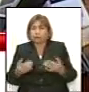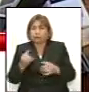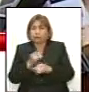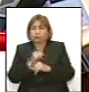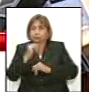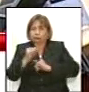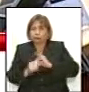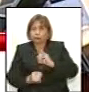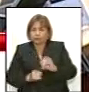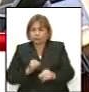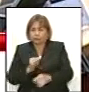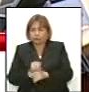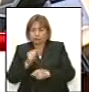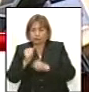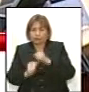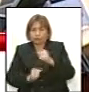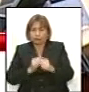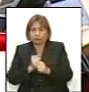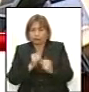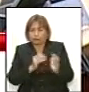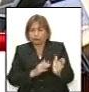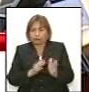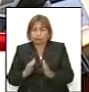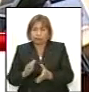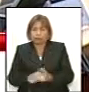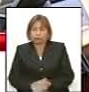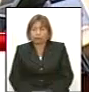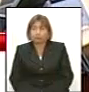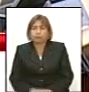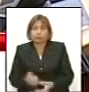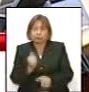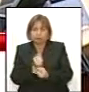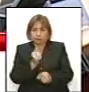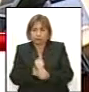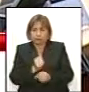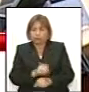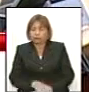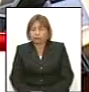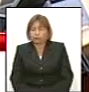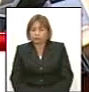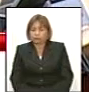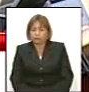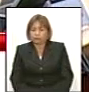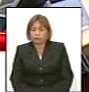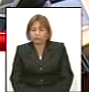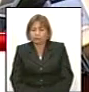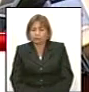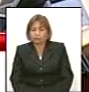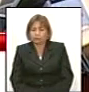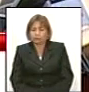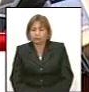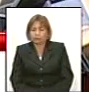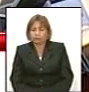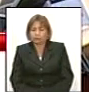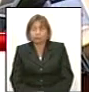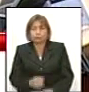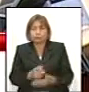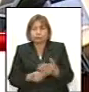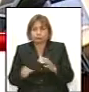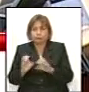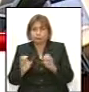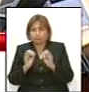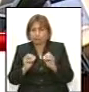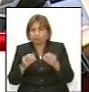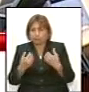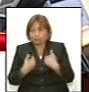está año por año planteado el cronograma de trabajo. Es importante mencionar que la agenda